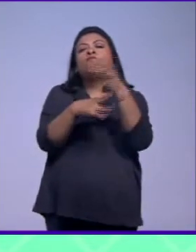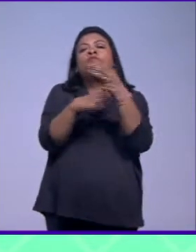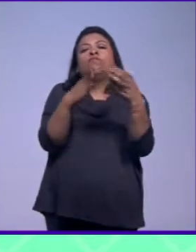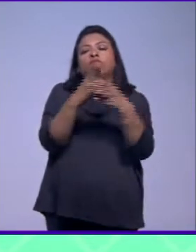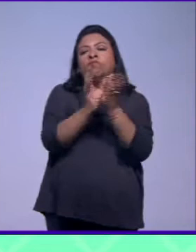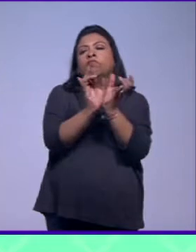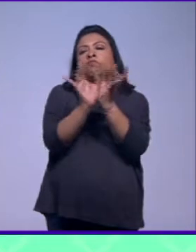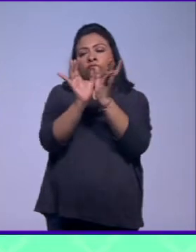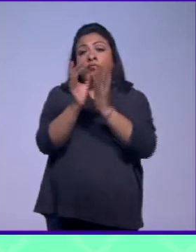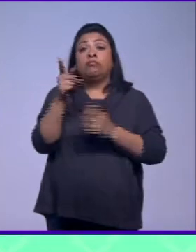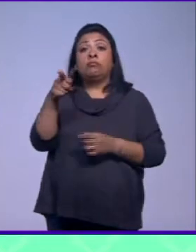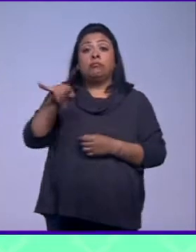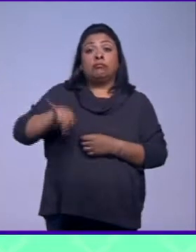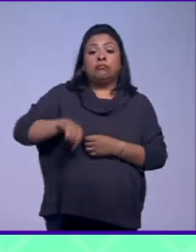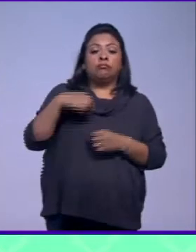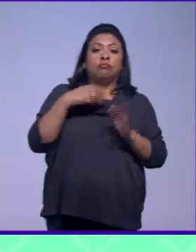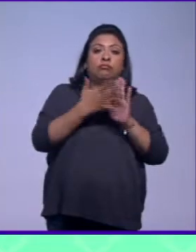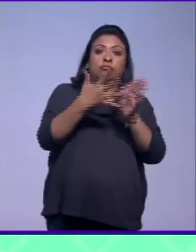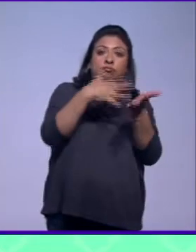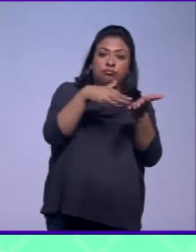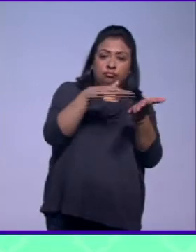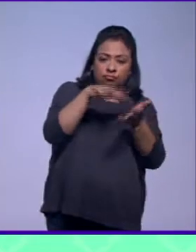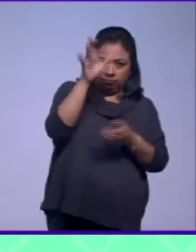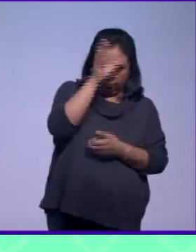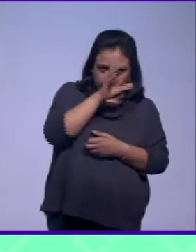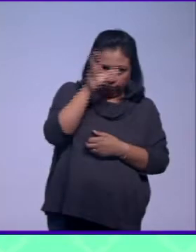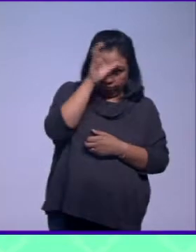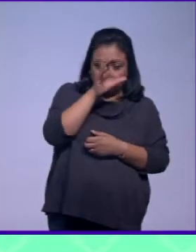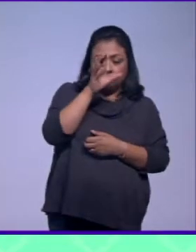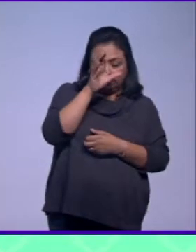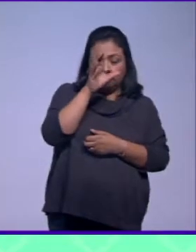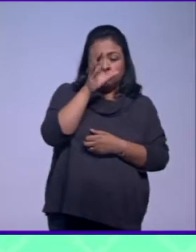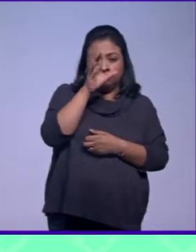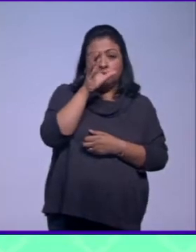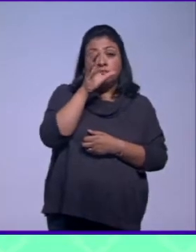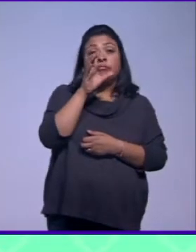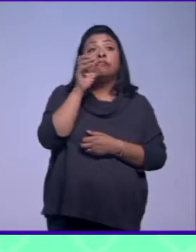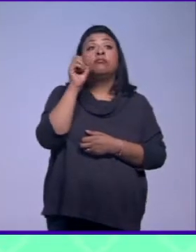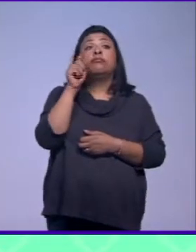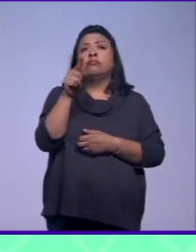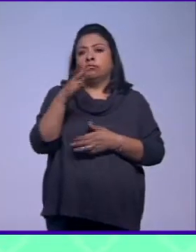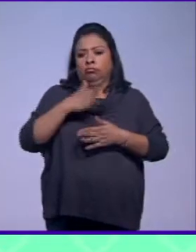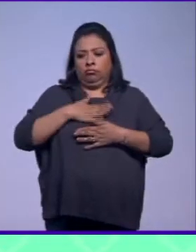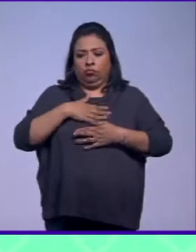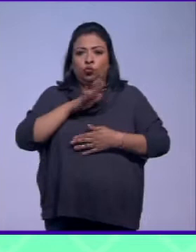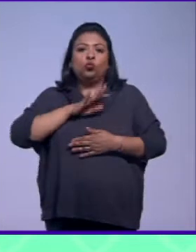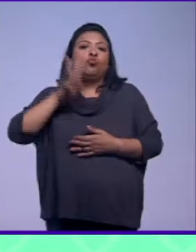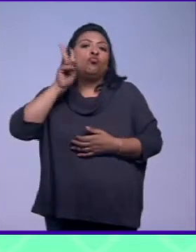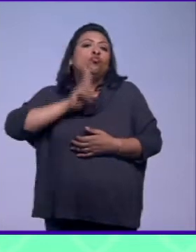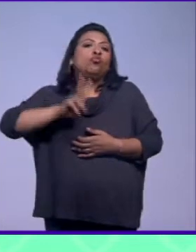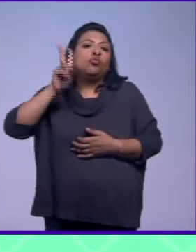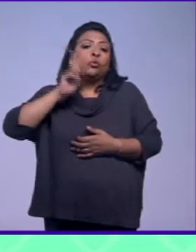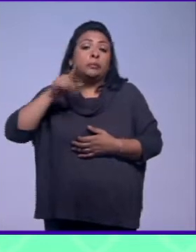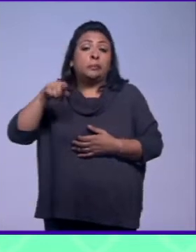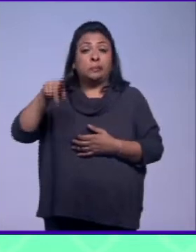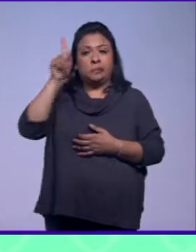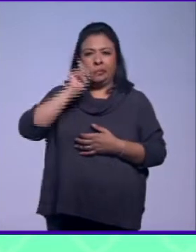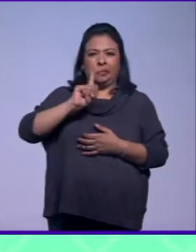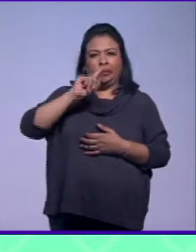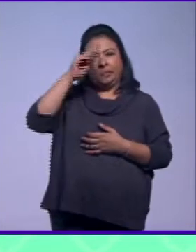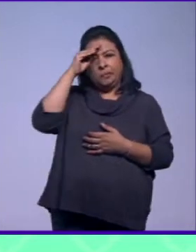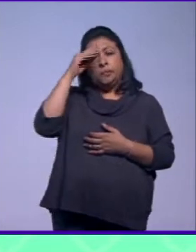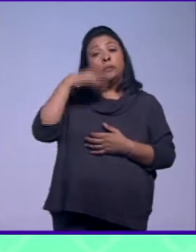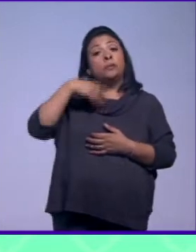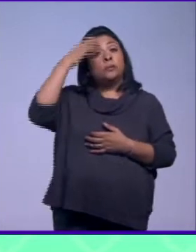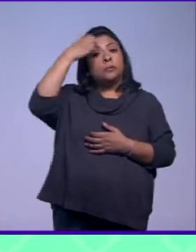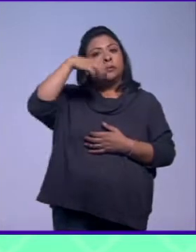ella le interesaba mucho desde las lecturas de la ciencia hasta ella poder experimentarlo ella creía muchísimo en la